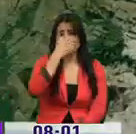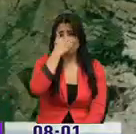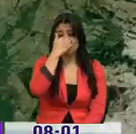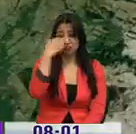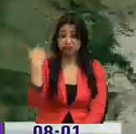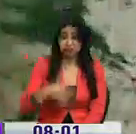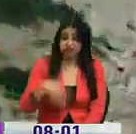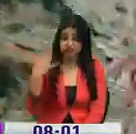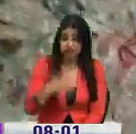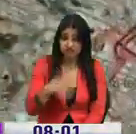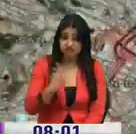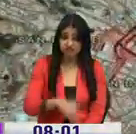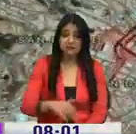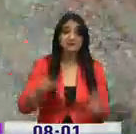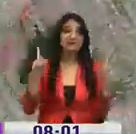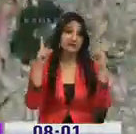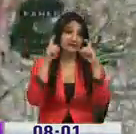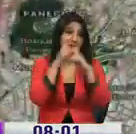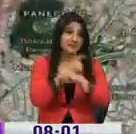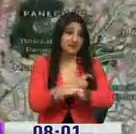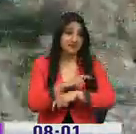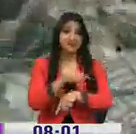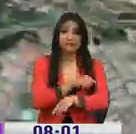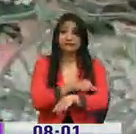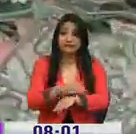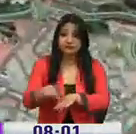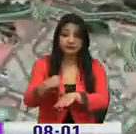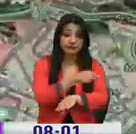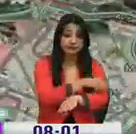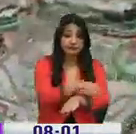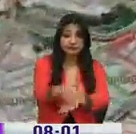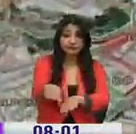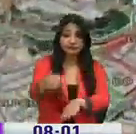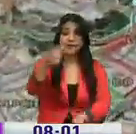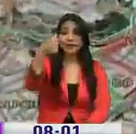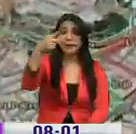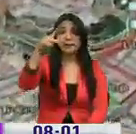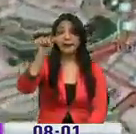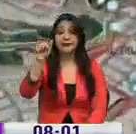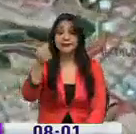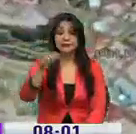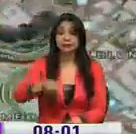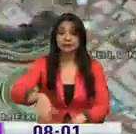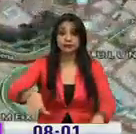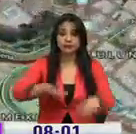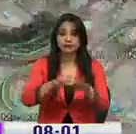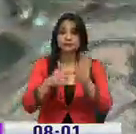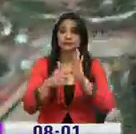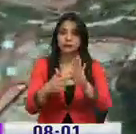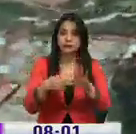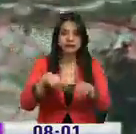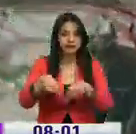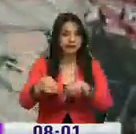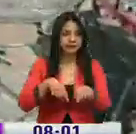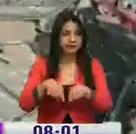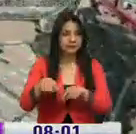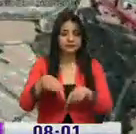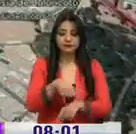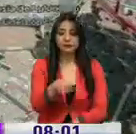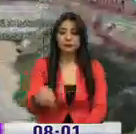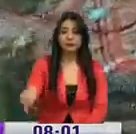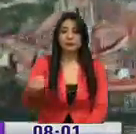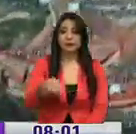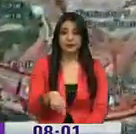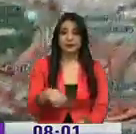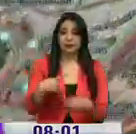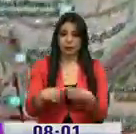mío. Es un poco ahí complicado la línea, la señal del GPS a través del satélite nos indica, mira, trébol de la ciudad de